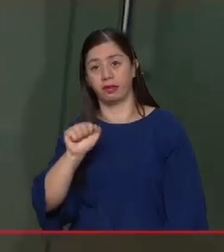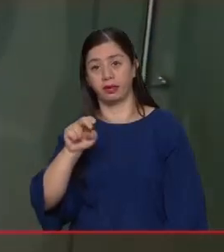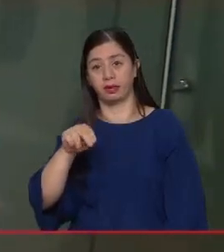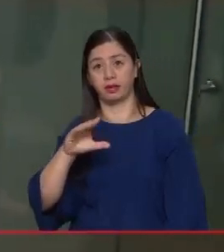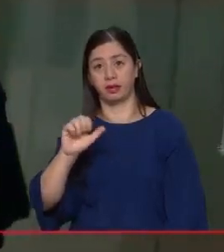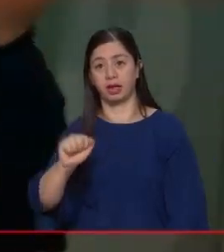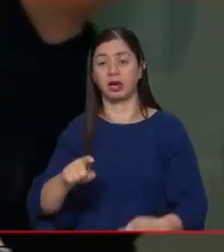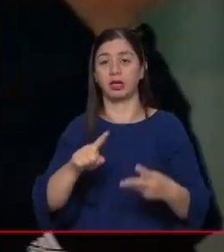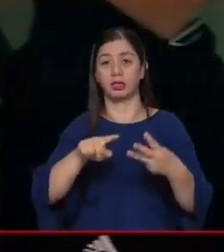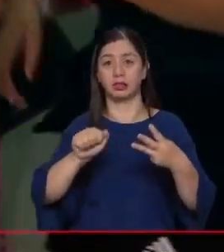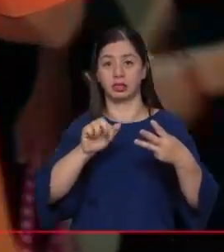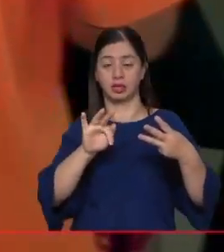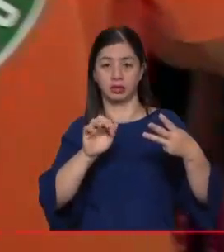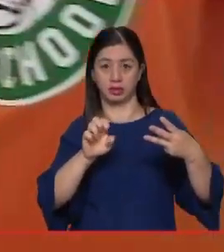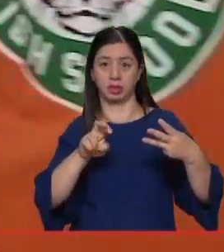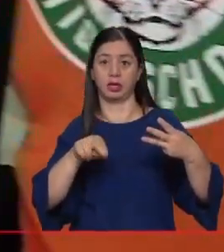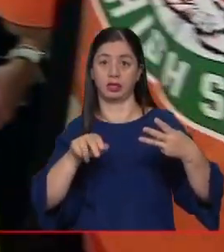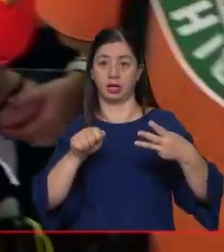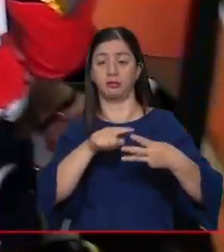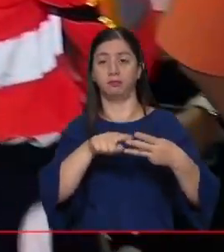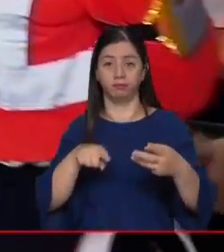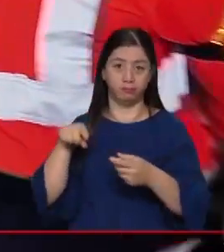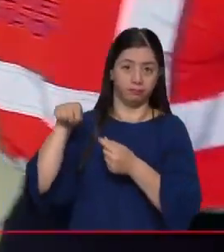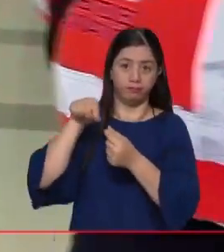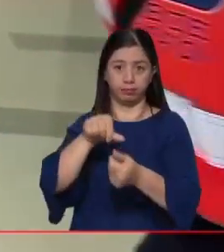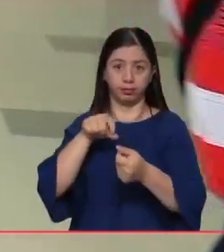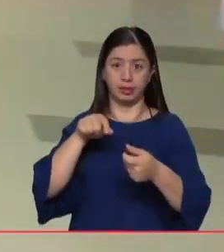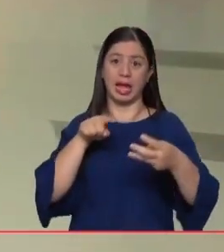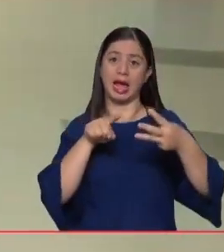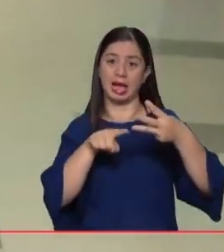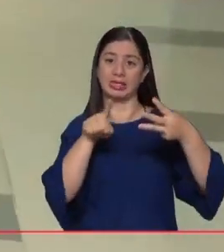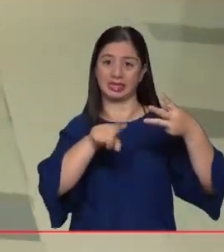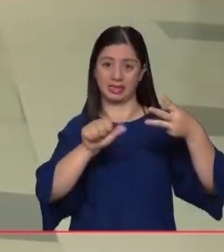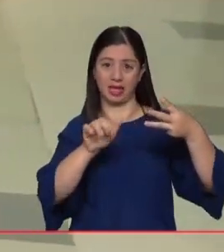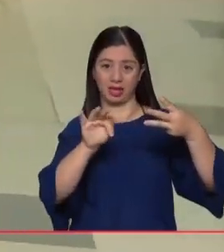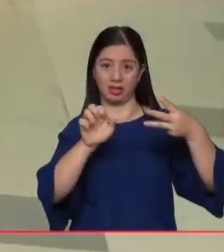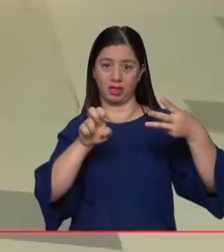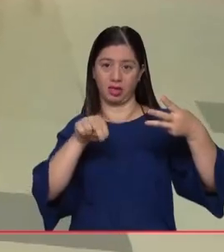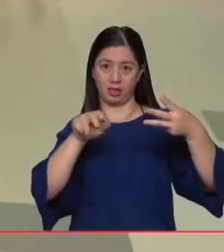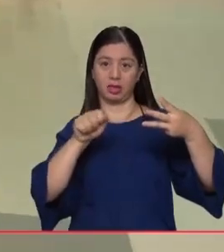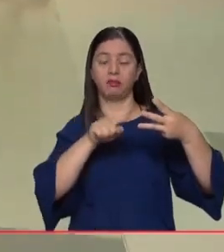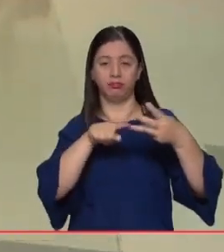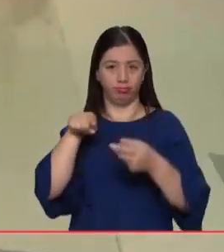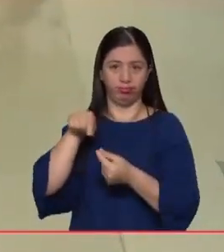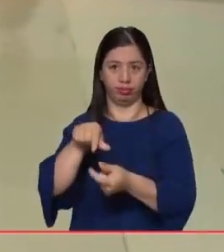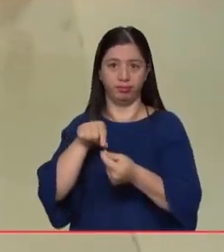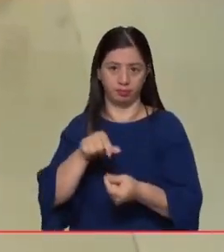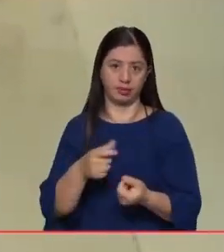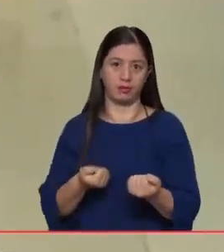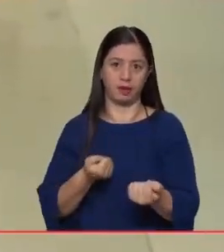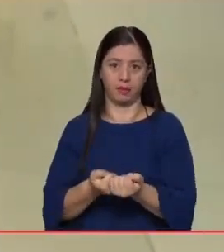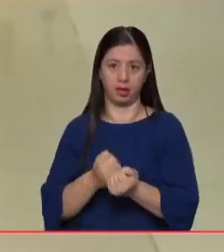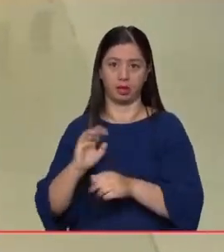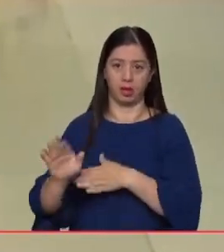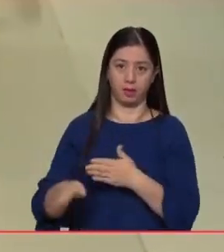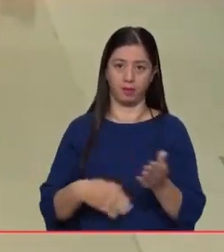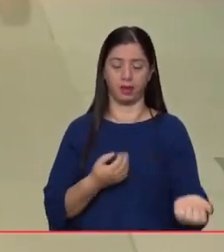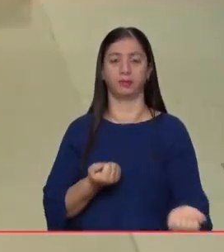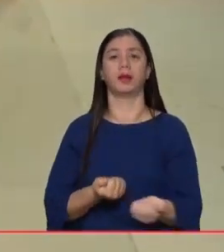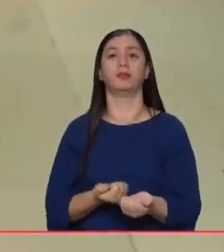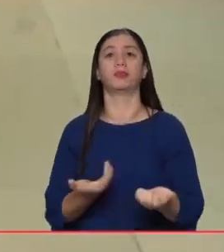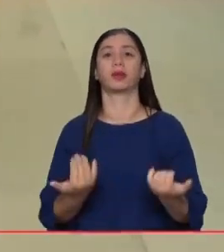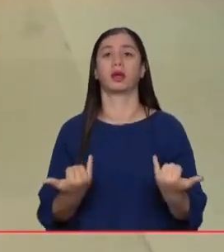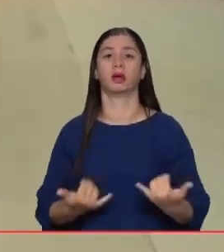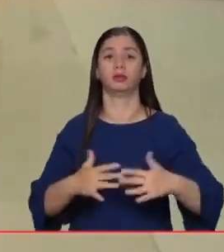inyectará un recurso importante a esta aerolínea Satena para que también haga parte de este plan de contingencia. Este es el panorama que se vive a esta